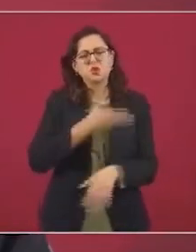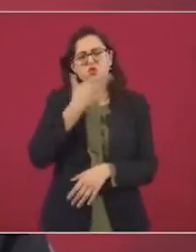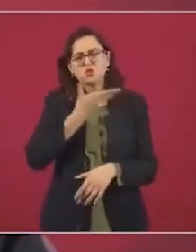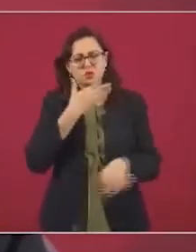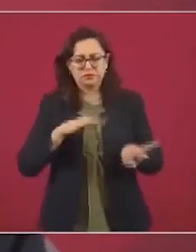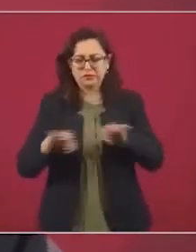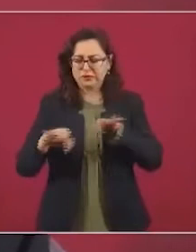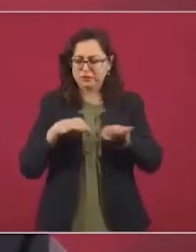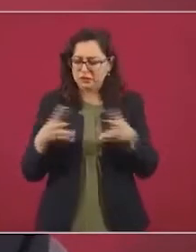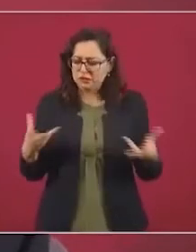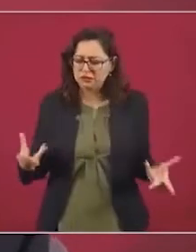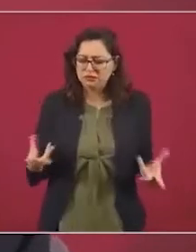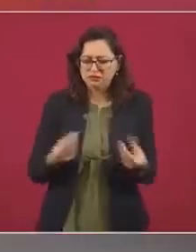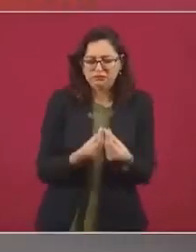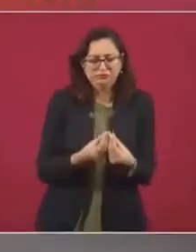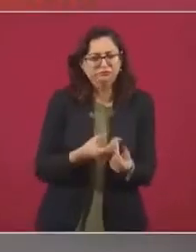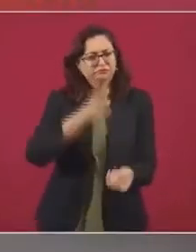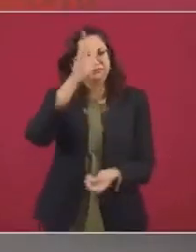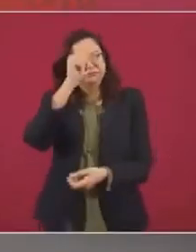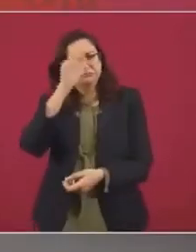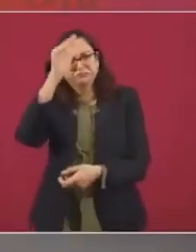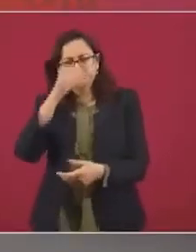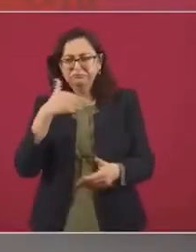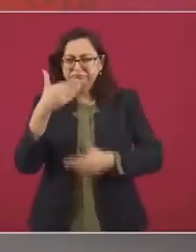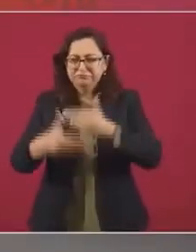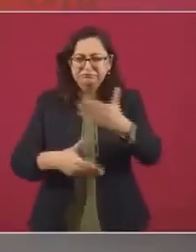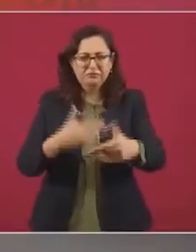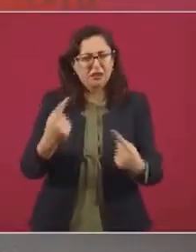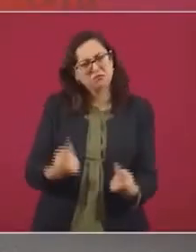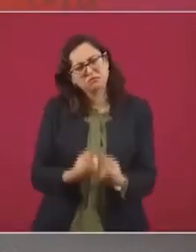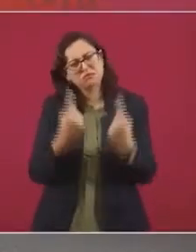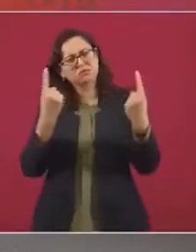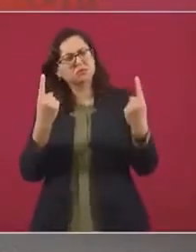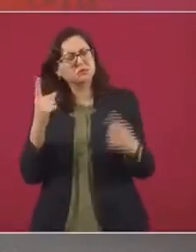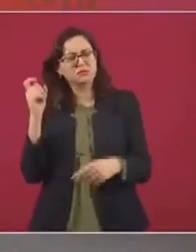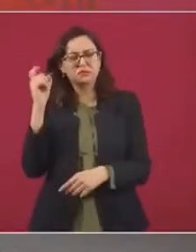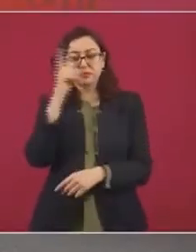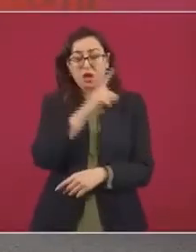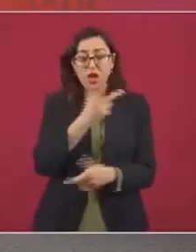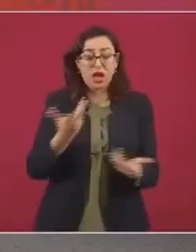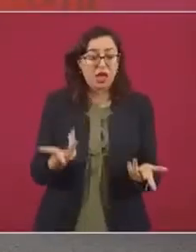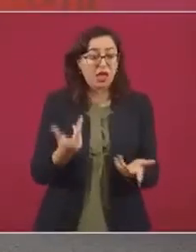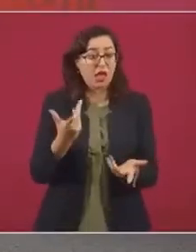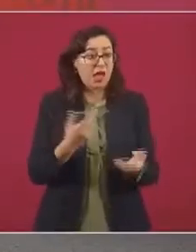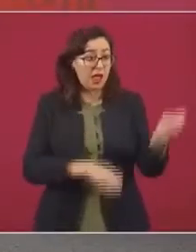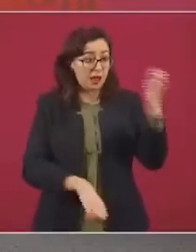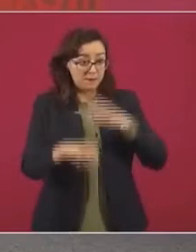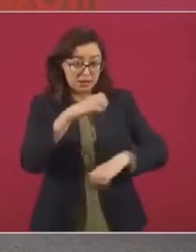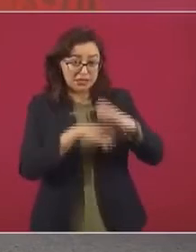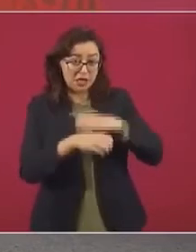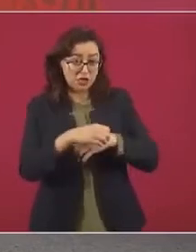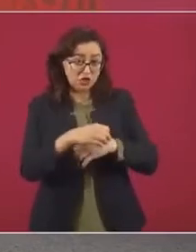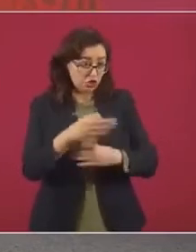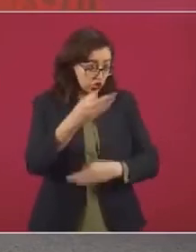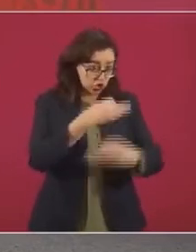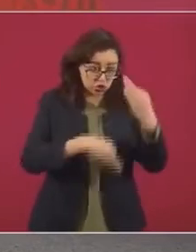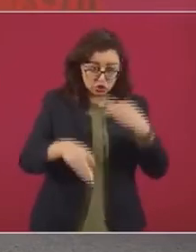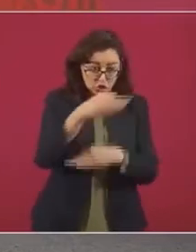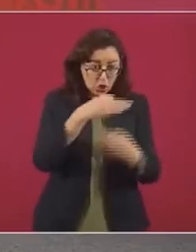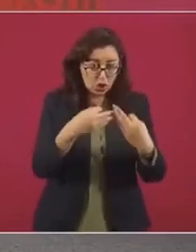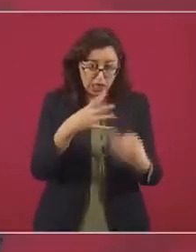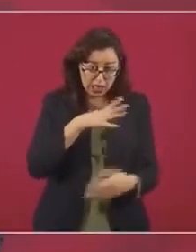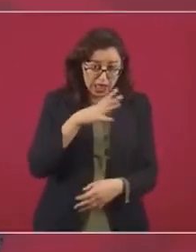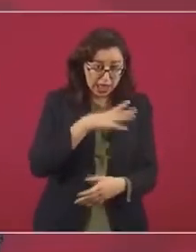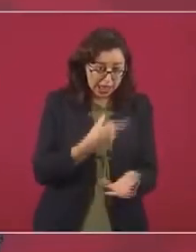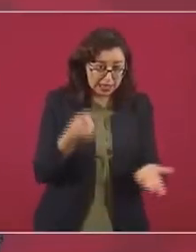esto depende mucha gente. No todas las empresas tienen outsourcing, pero algunas lo tienen y